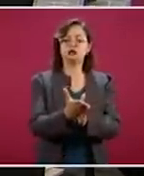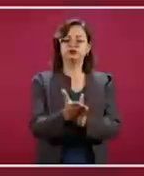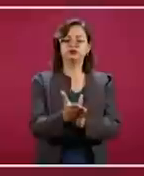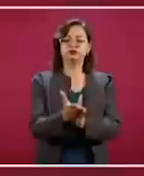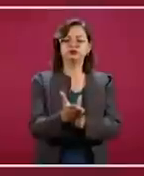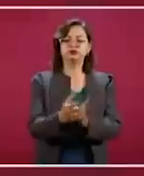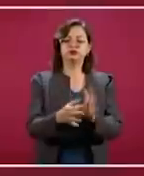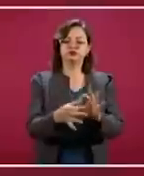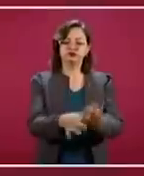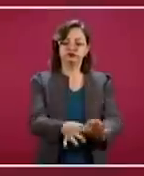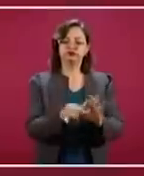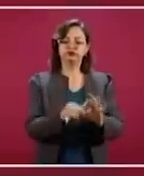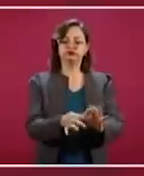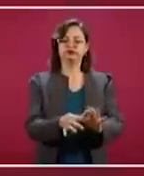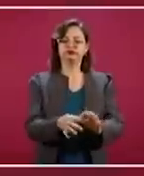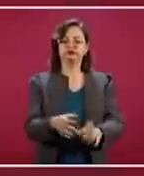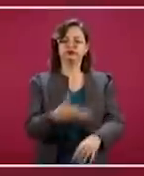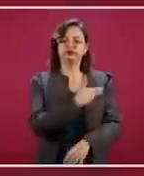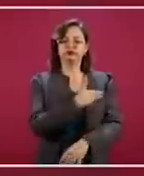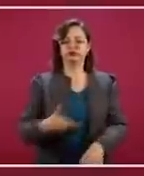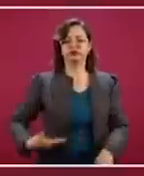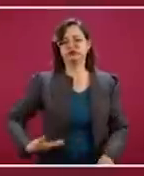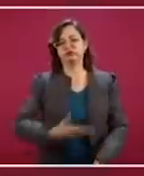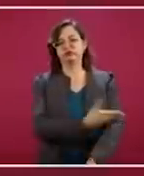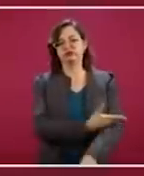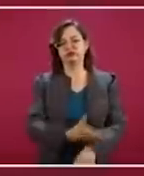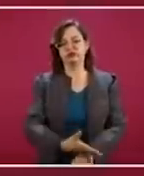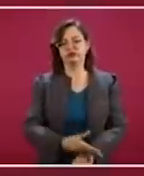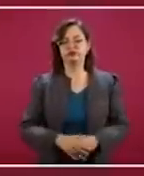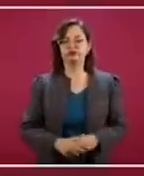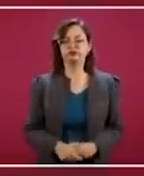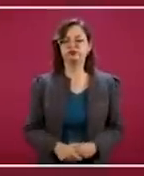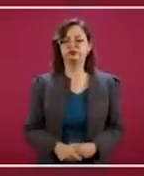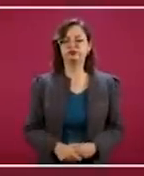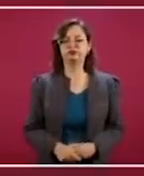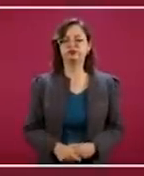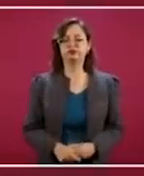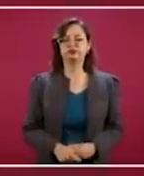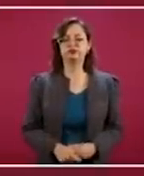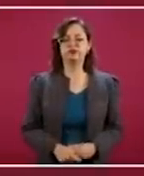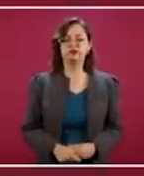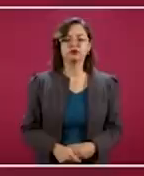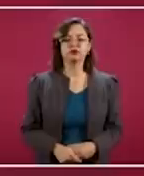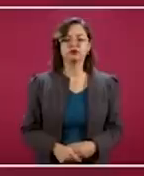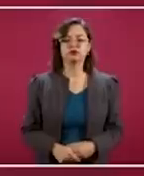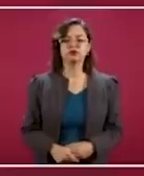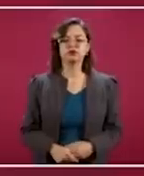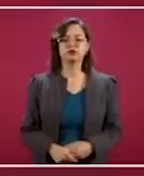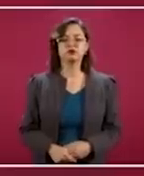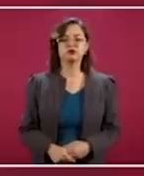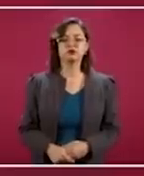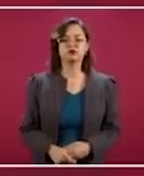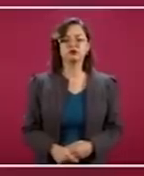al presidente Francisco I. Madero. Y también